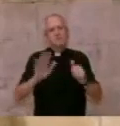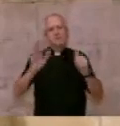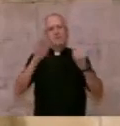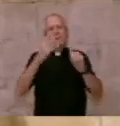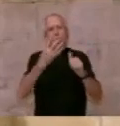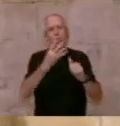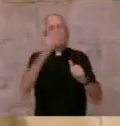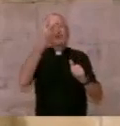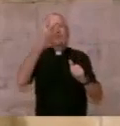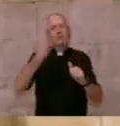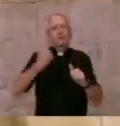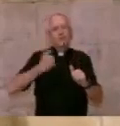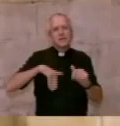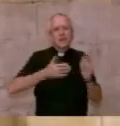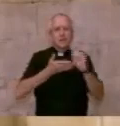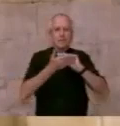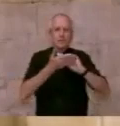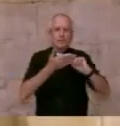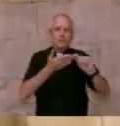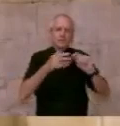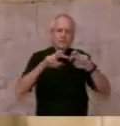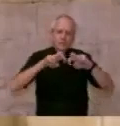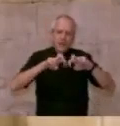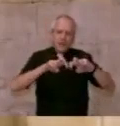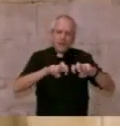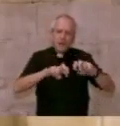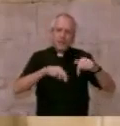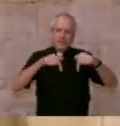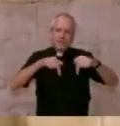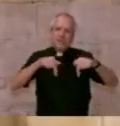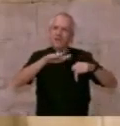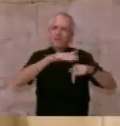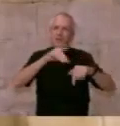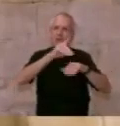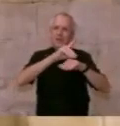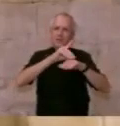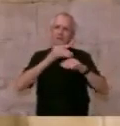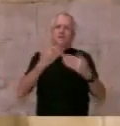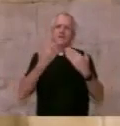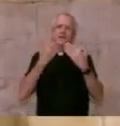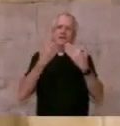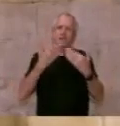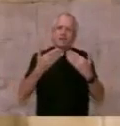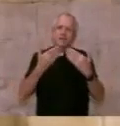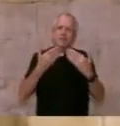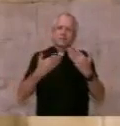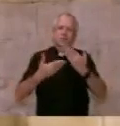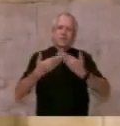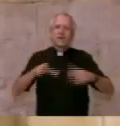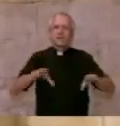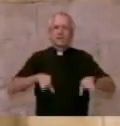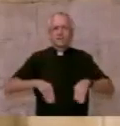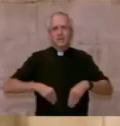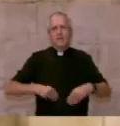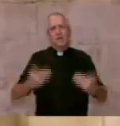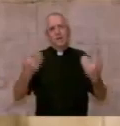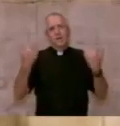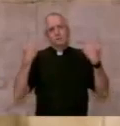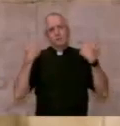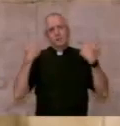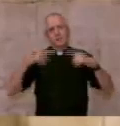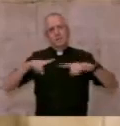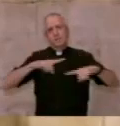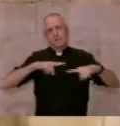siglo IV, por documentación arqueológica. Gracias por haber asumido la delicada labor de administrar la